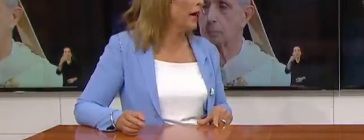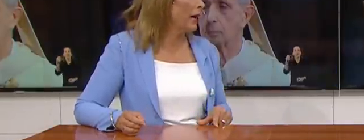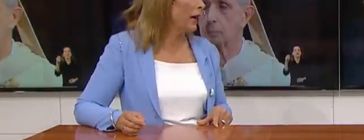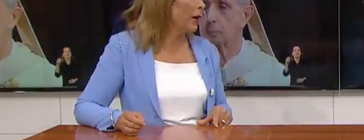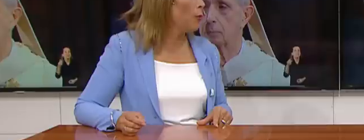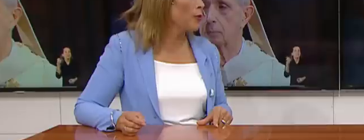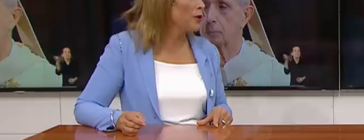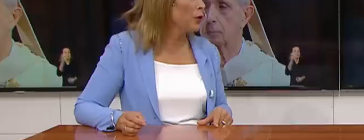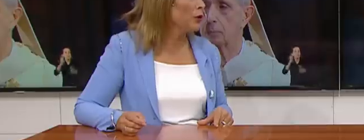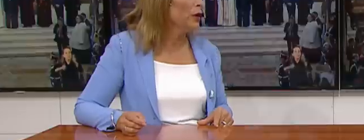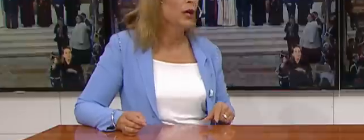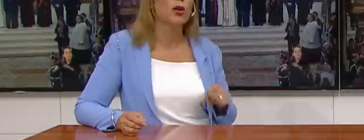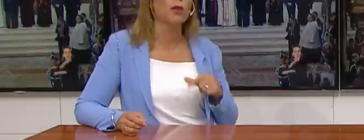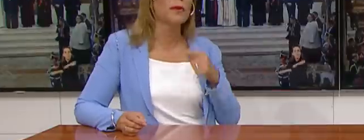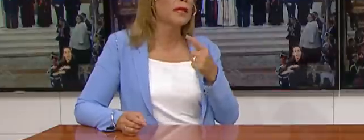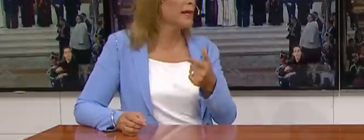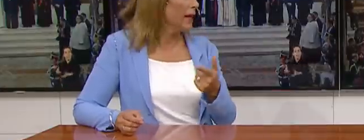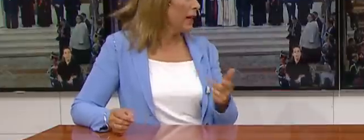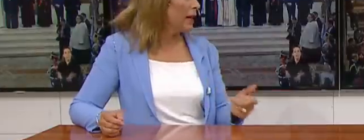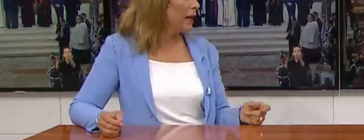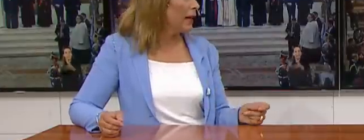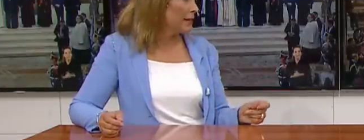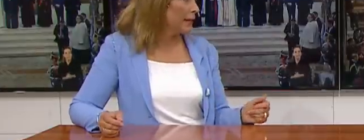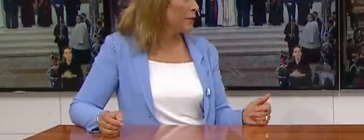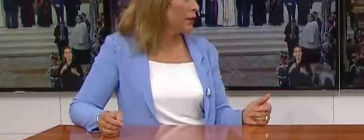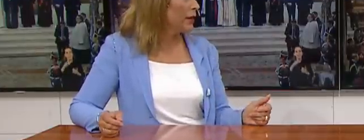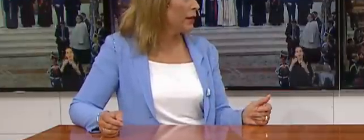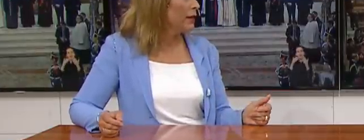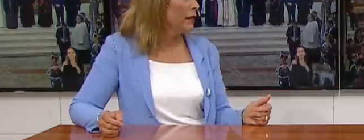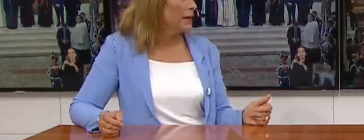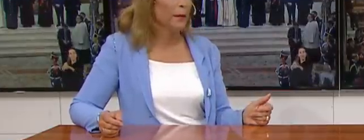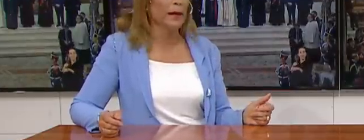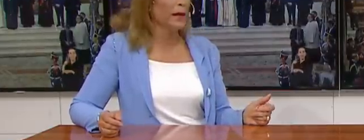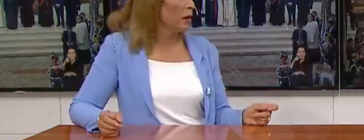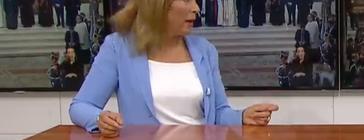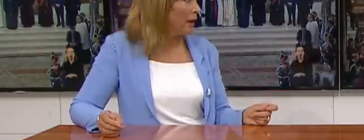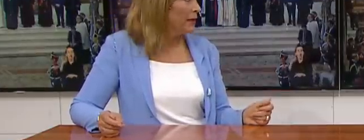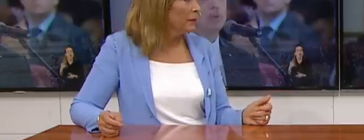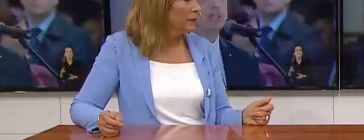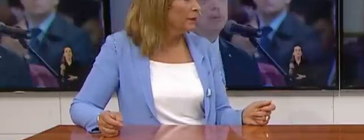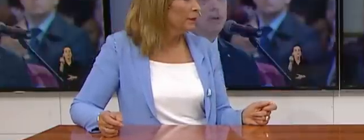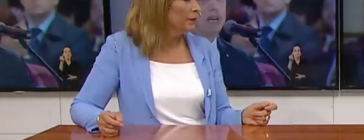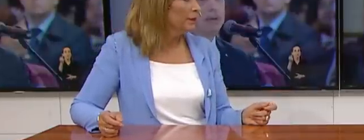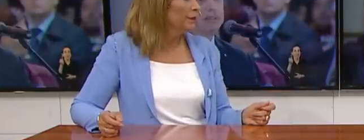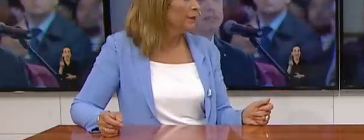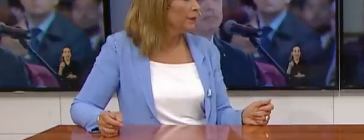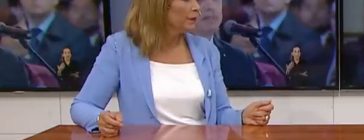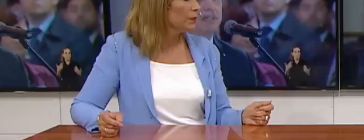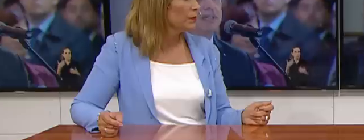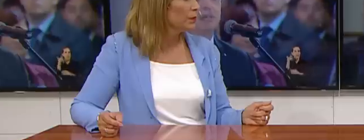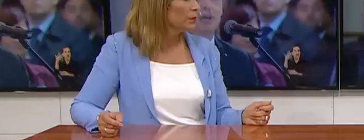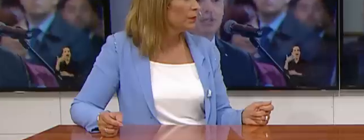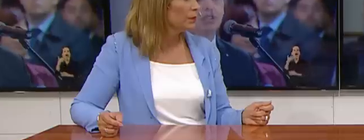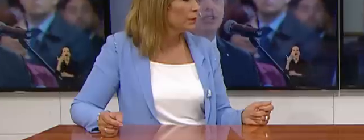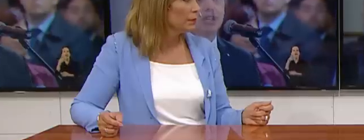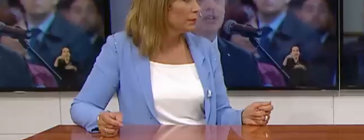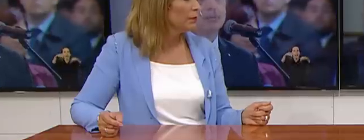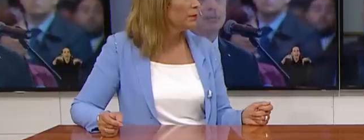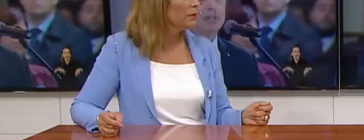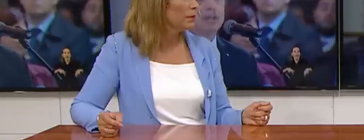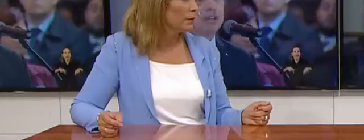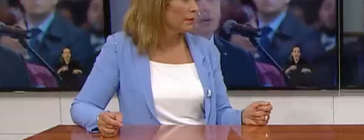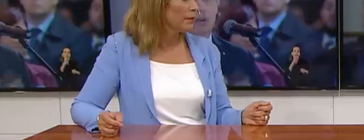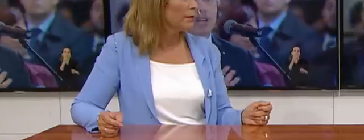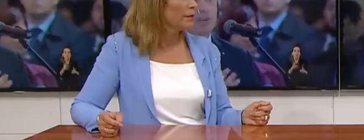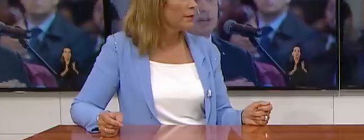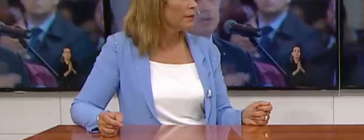mensaje a la oposición con miras a las elecciones que se van a dar en el país. Bueno, y ahí estaba el mensaje de la Iglesia Católica